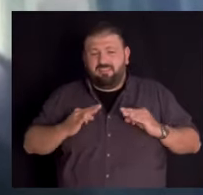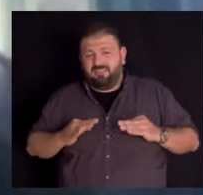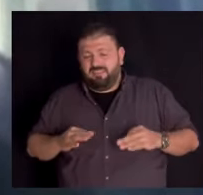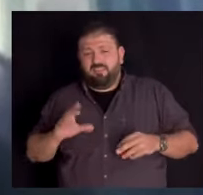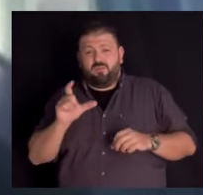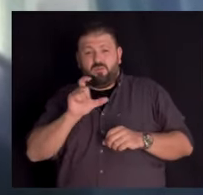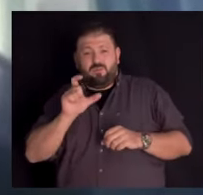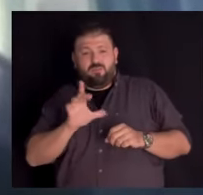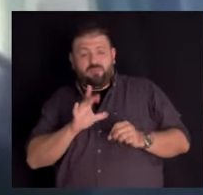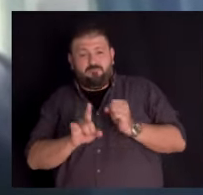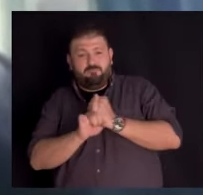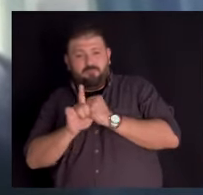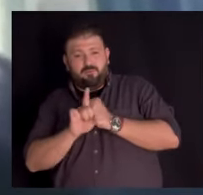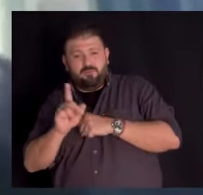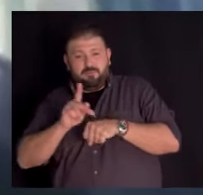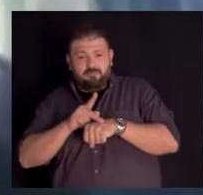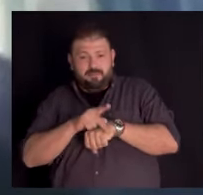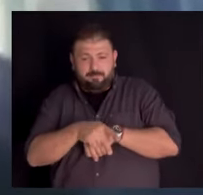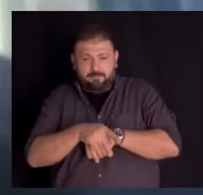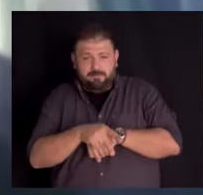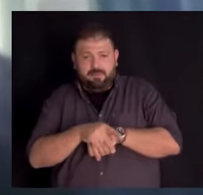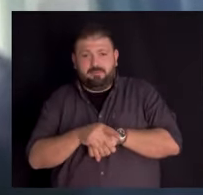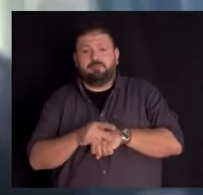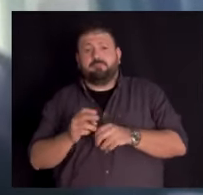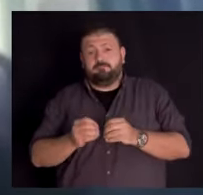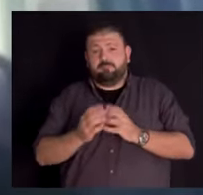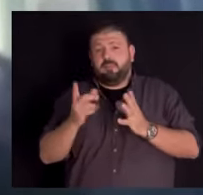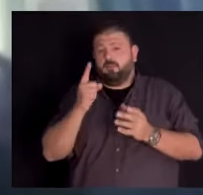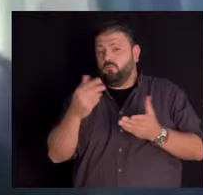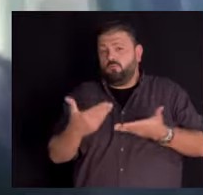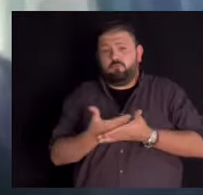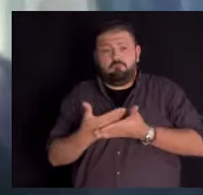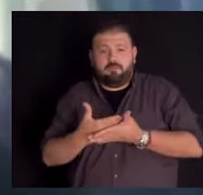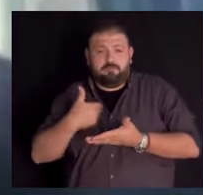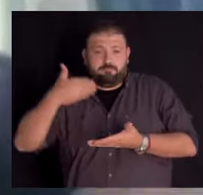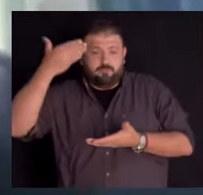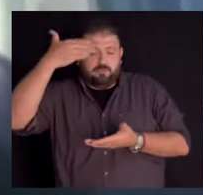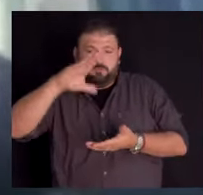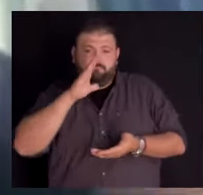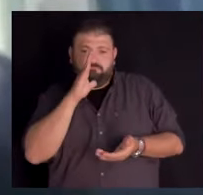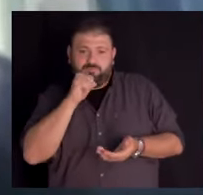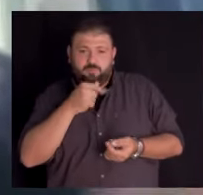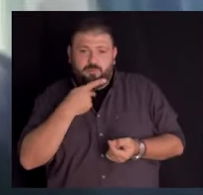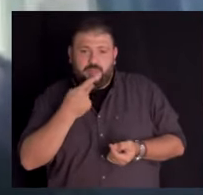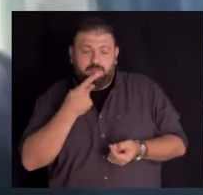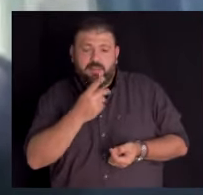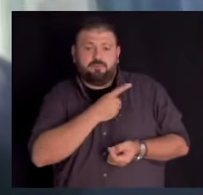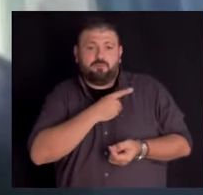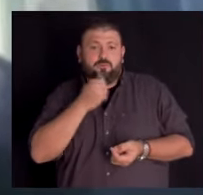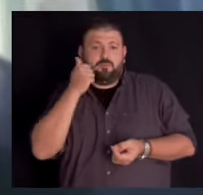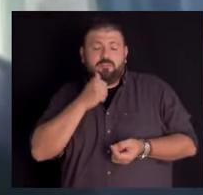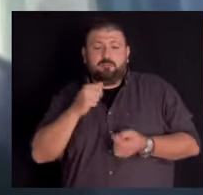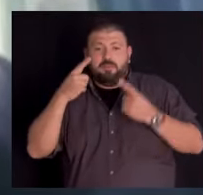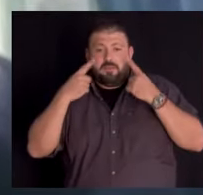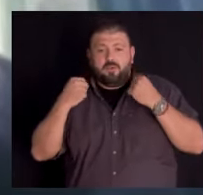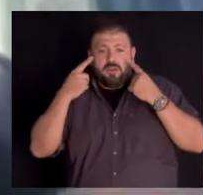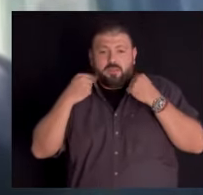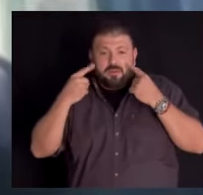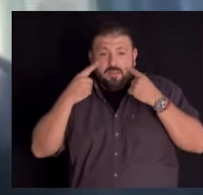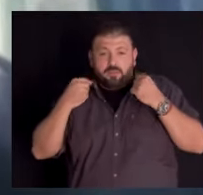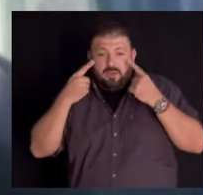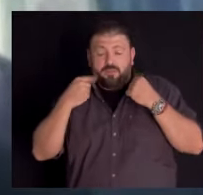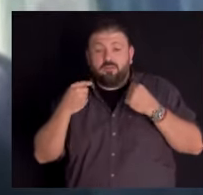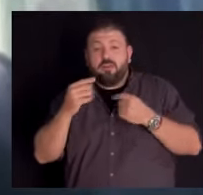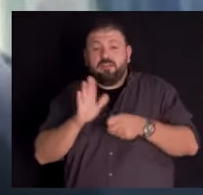piel, en sus genitales, pues un bebé que no sabe hablar, ni mucho menos más que llorar, ¿sí? Pues